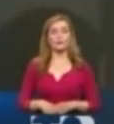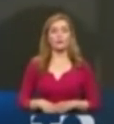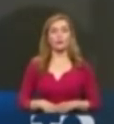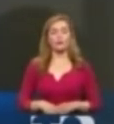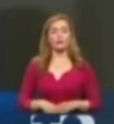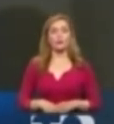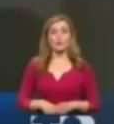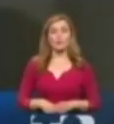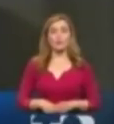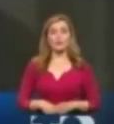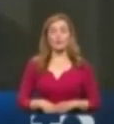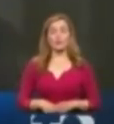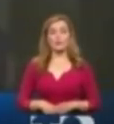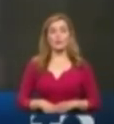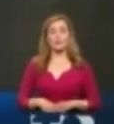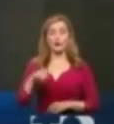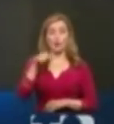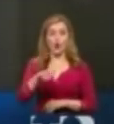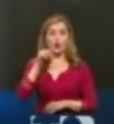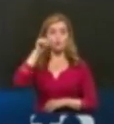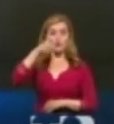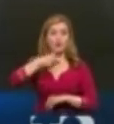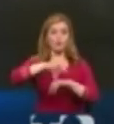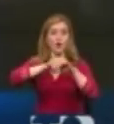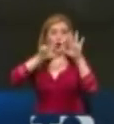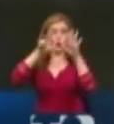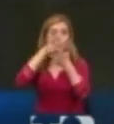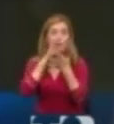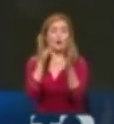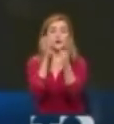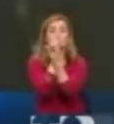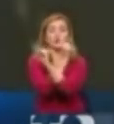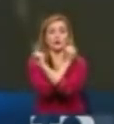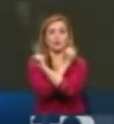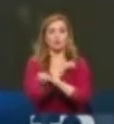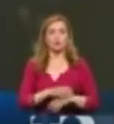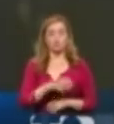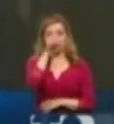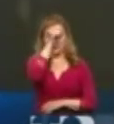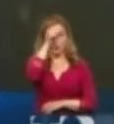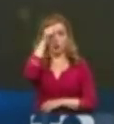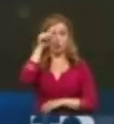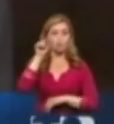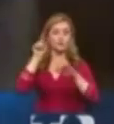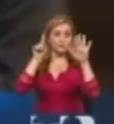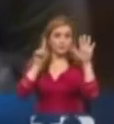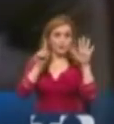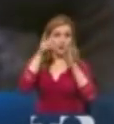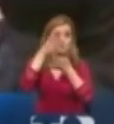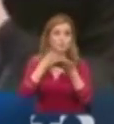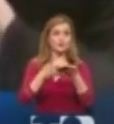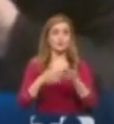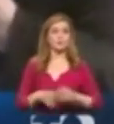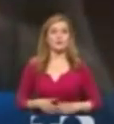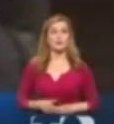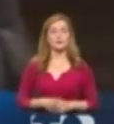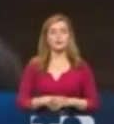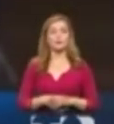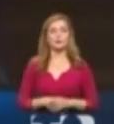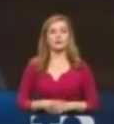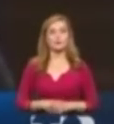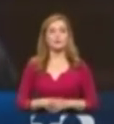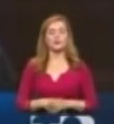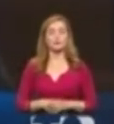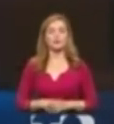Las presentaciones se realizan hoy y mañana a las 8:30 de la noche y el domingo a las 6:30. Al entrar en